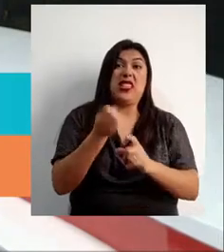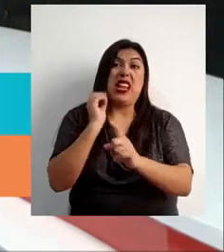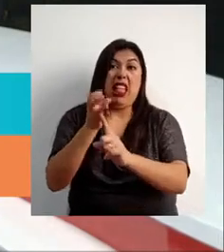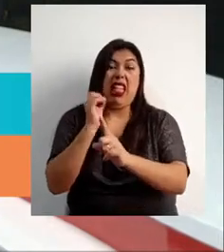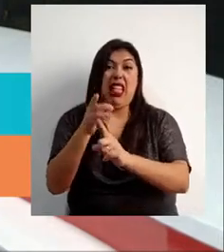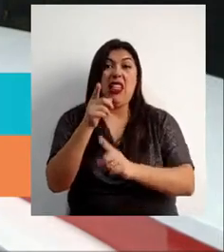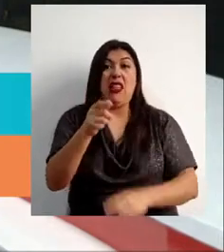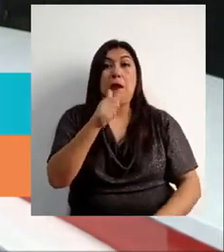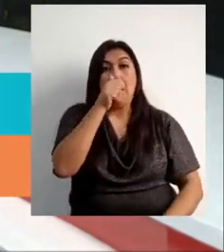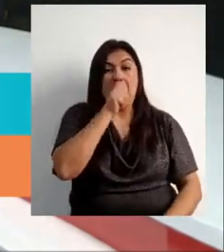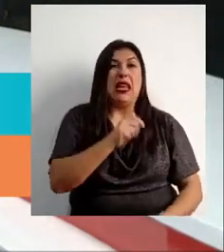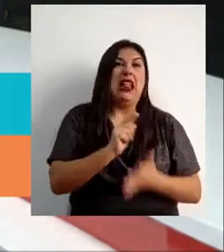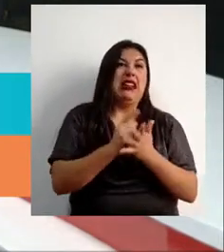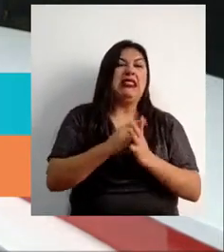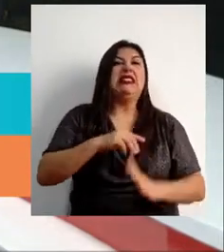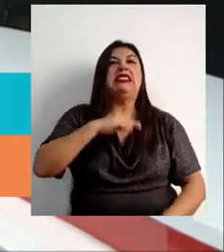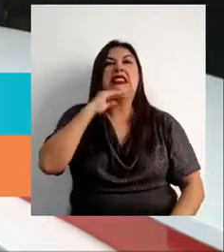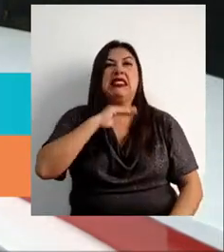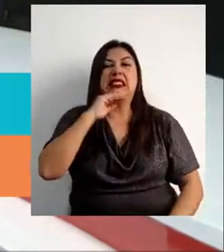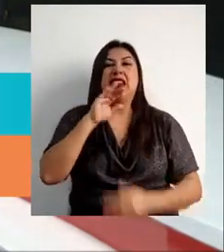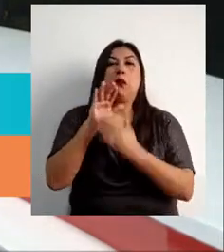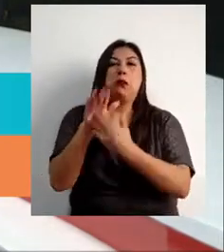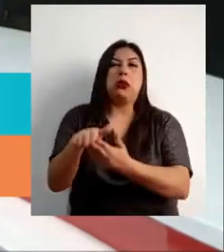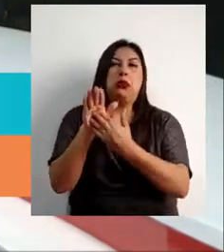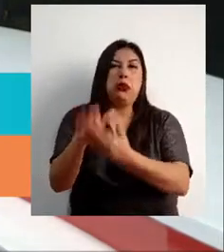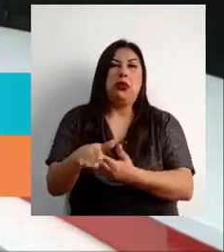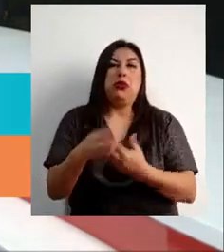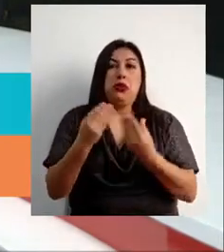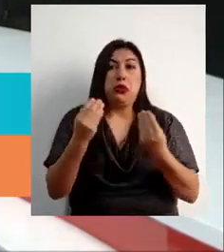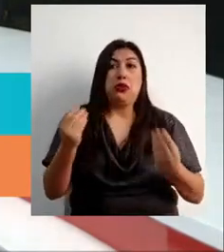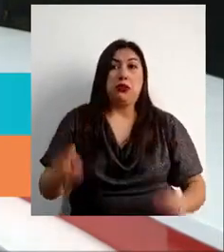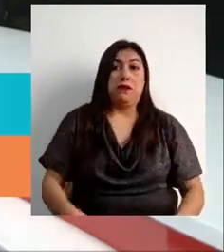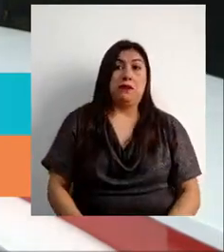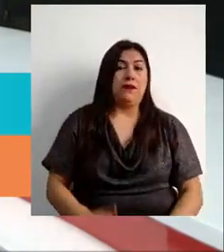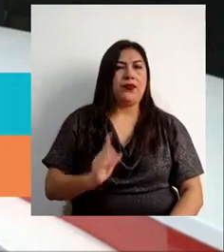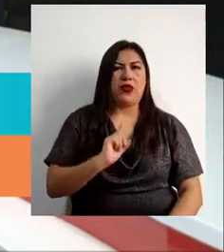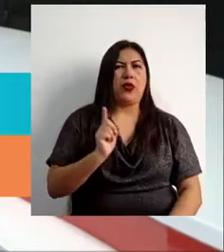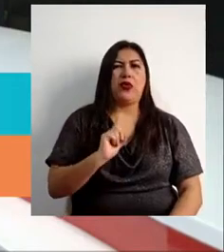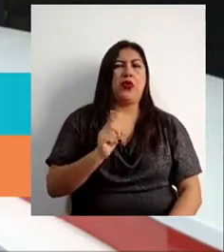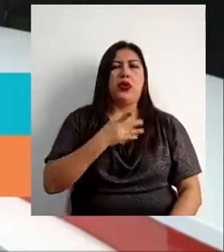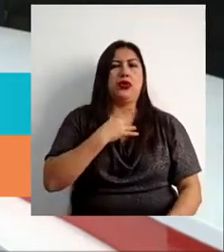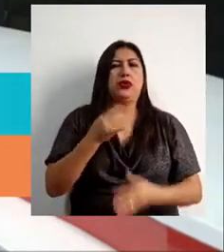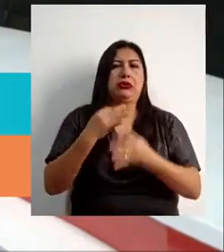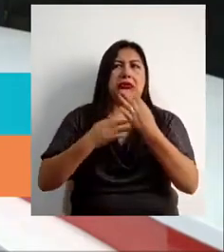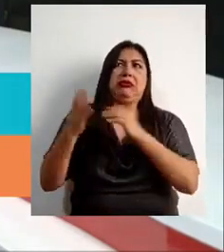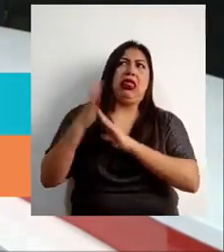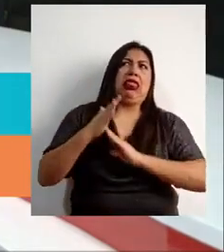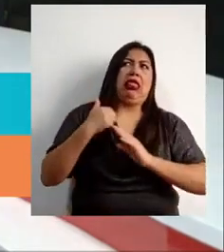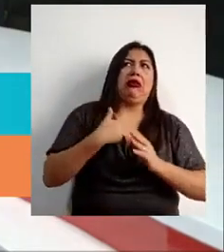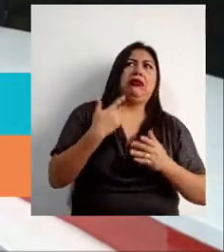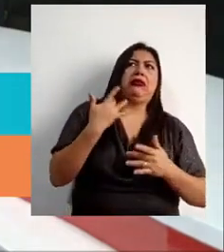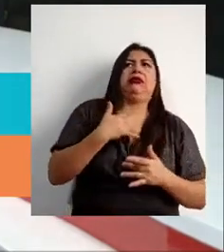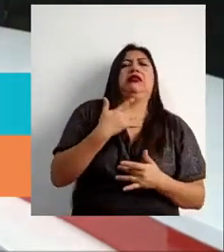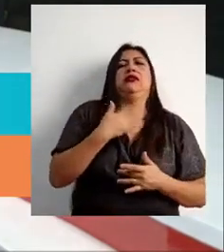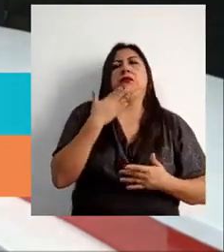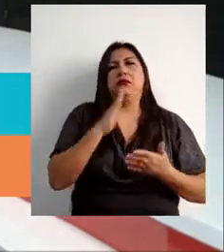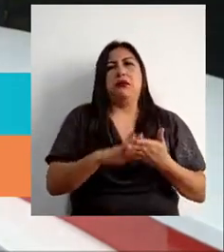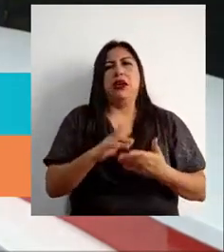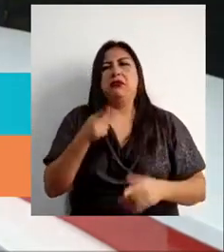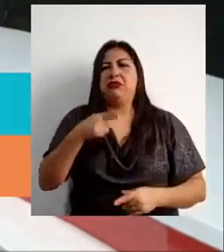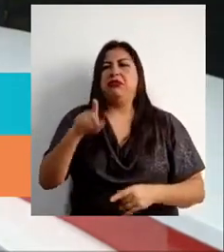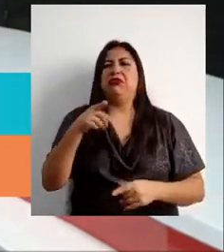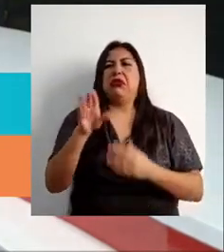tengan paciencia? Que te humillen, hay muchos padres que humillan, que eres así, que eres un incapaz, que así no puedes hacer nada. Lo